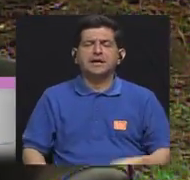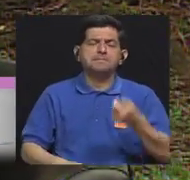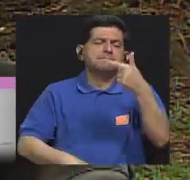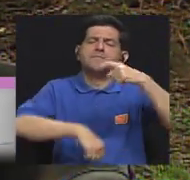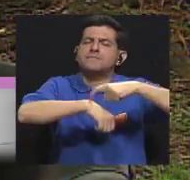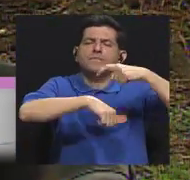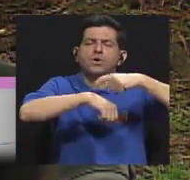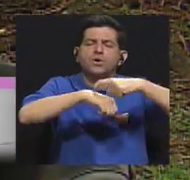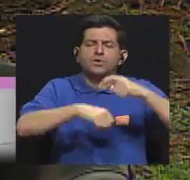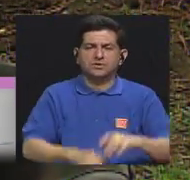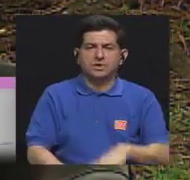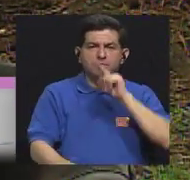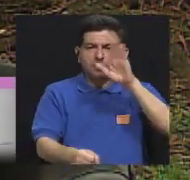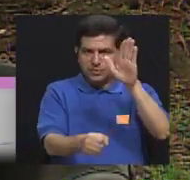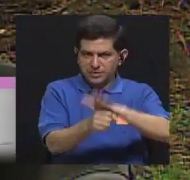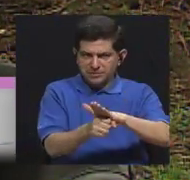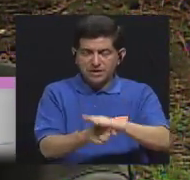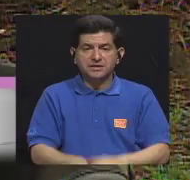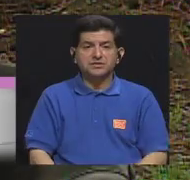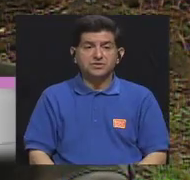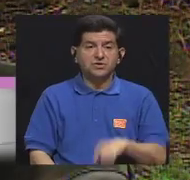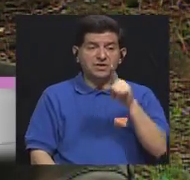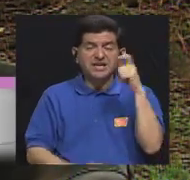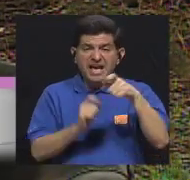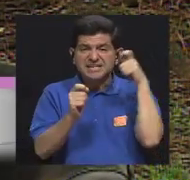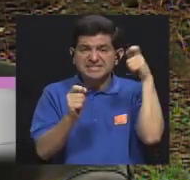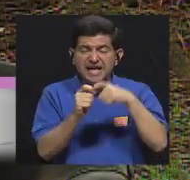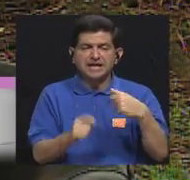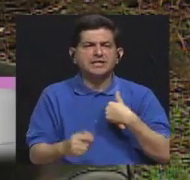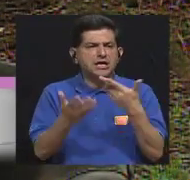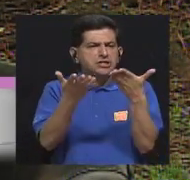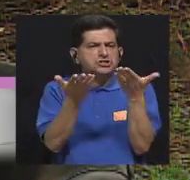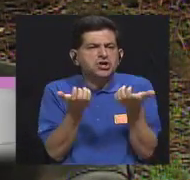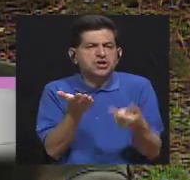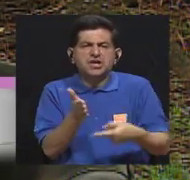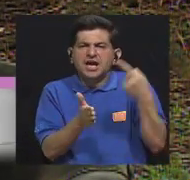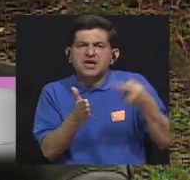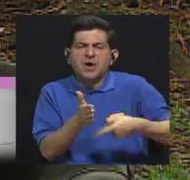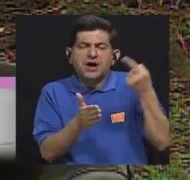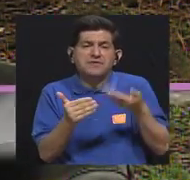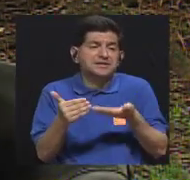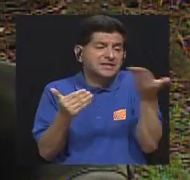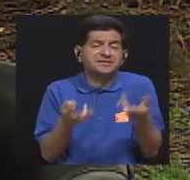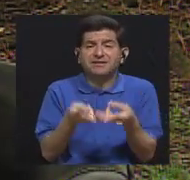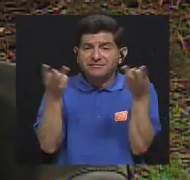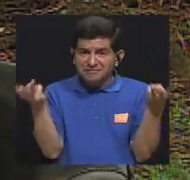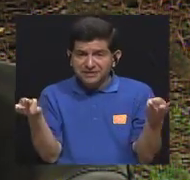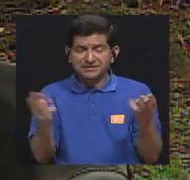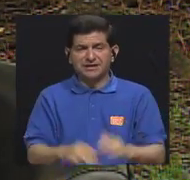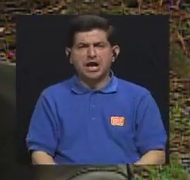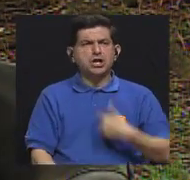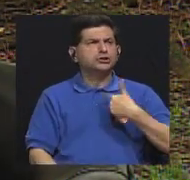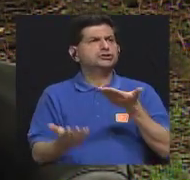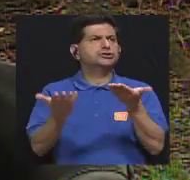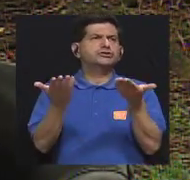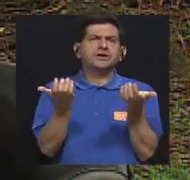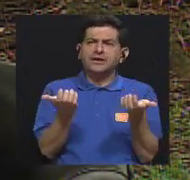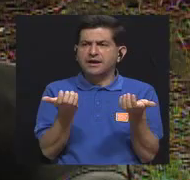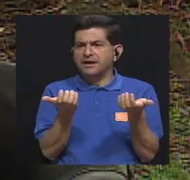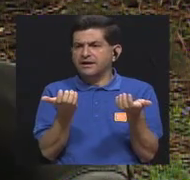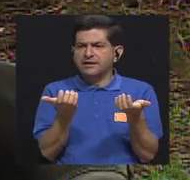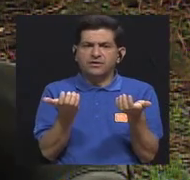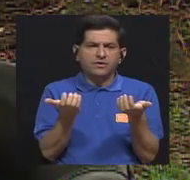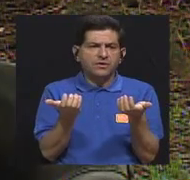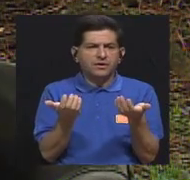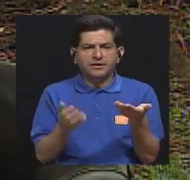a ser más a corto plazo y son más tangibles, son como quiero obtener, a veces es hasta cosas materiales, ¿verdad? O sea,